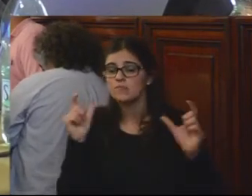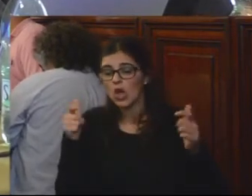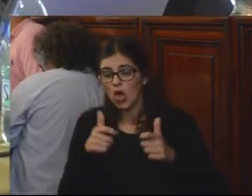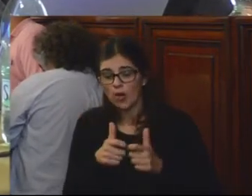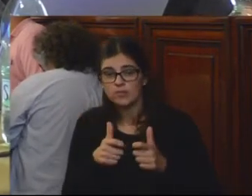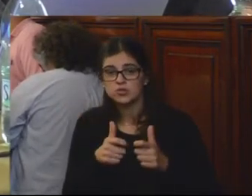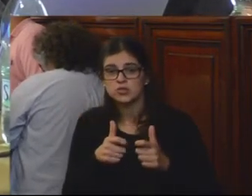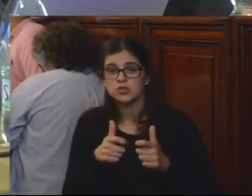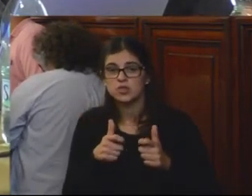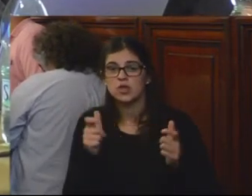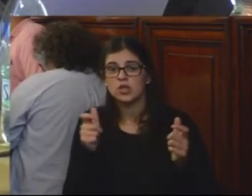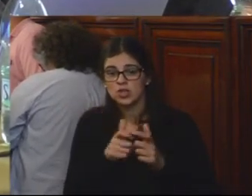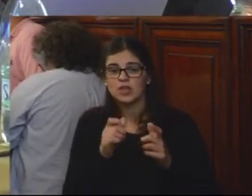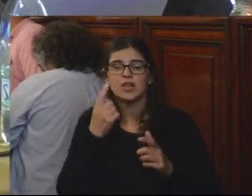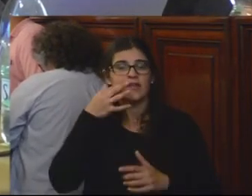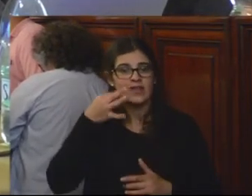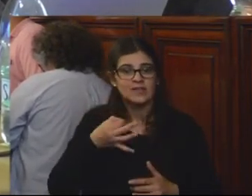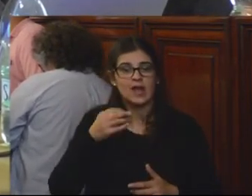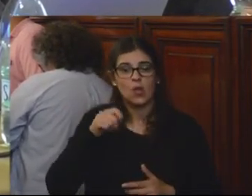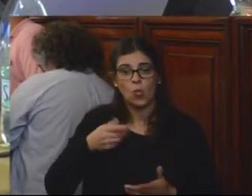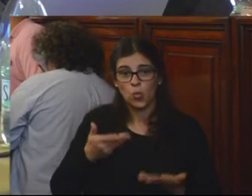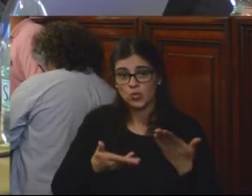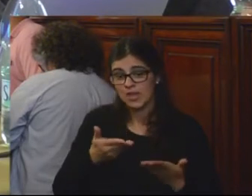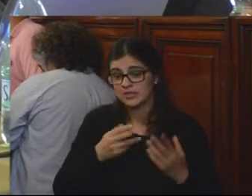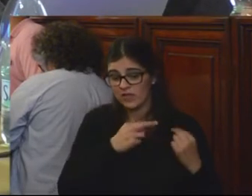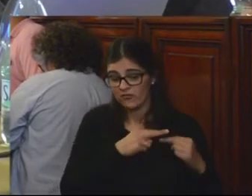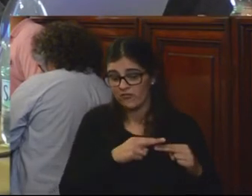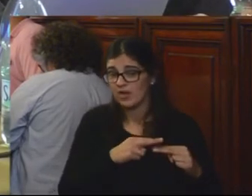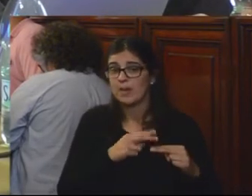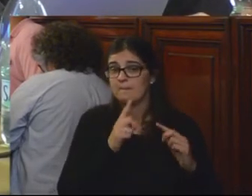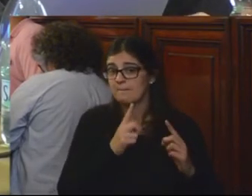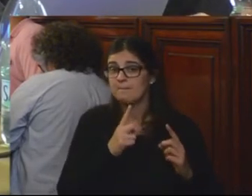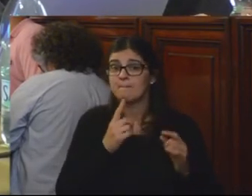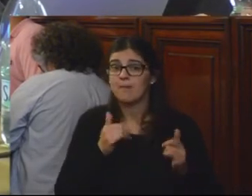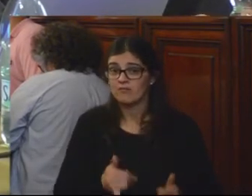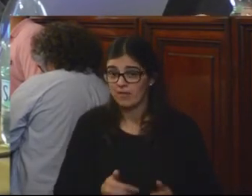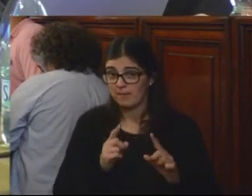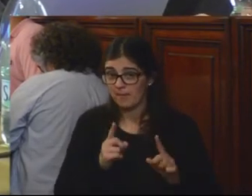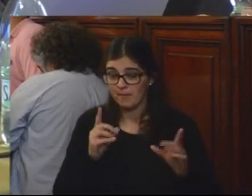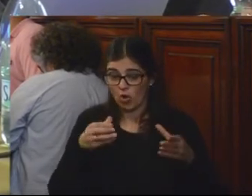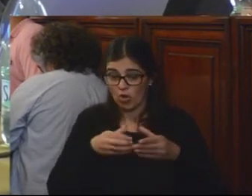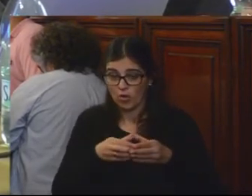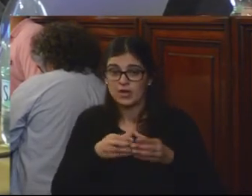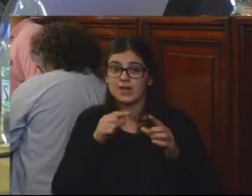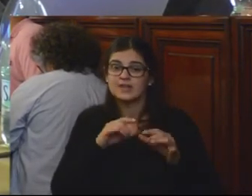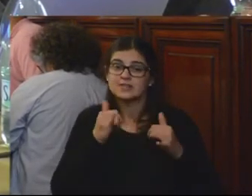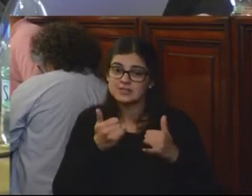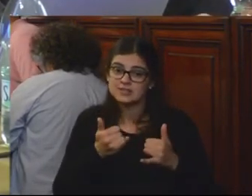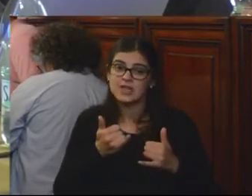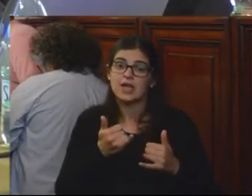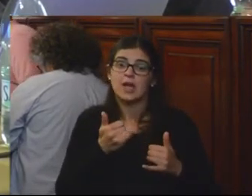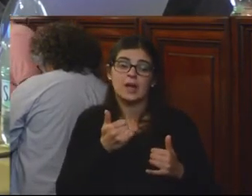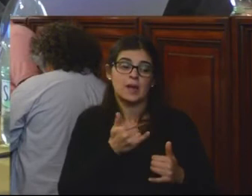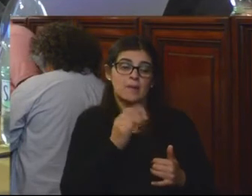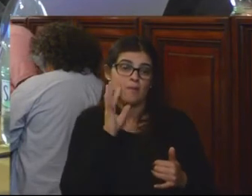verdad y justicia la comisión permanente de la que somos punto focal y en siendo presidencia pro-témpore